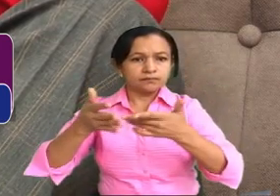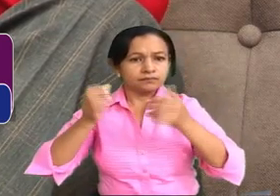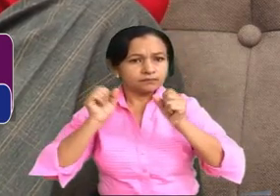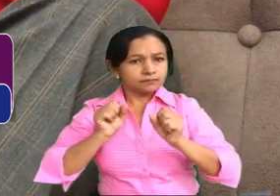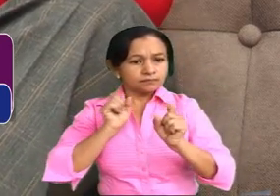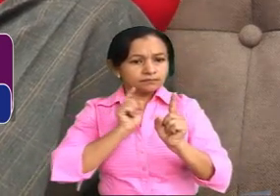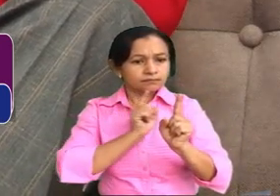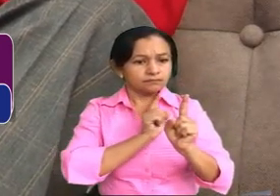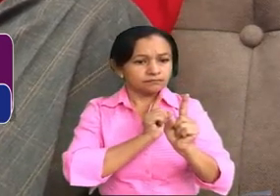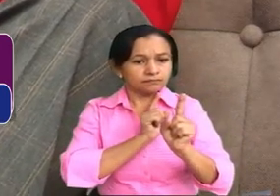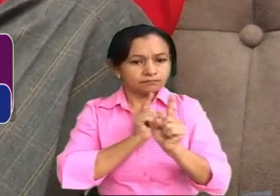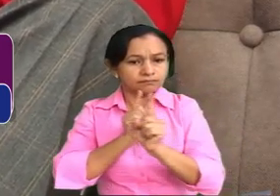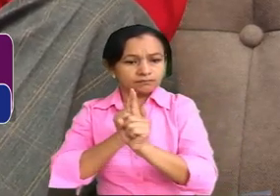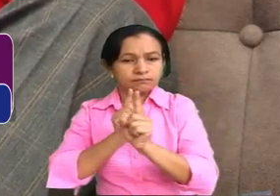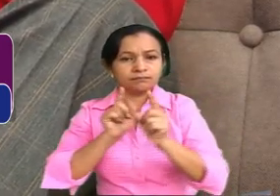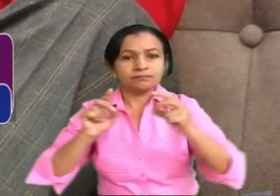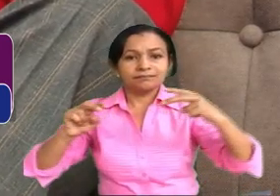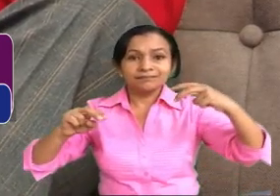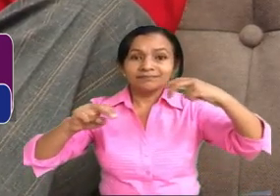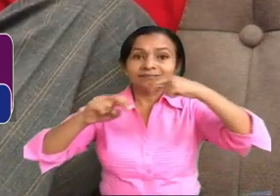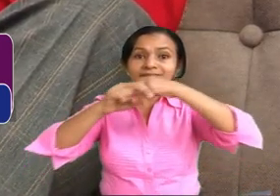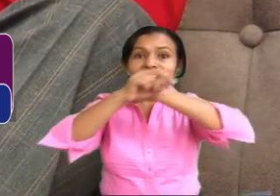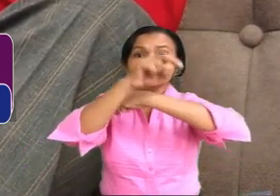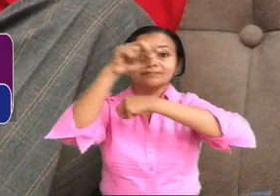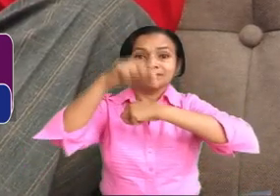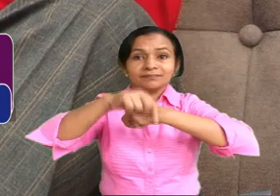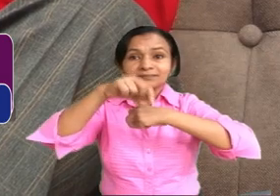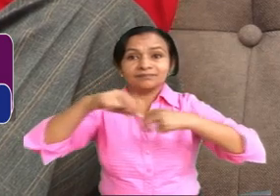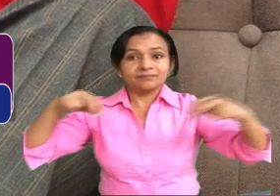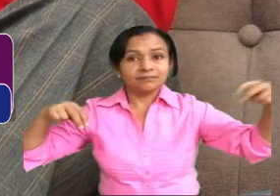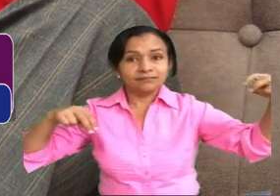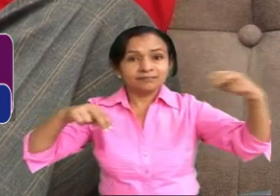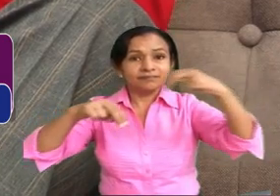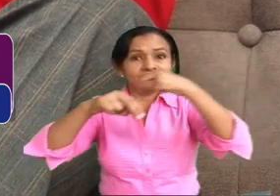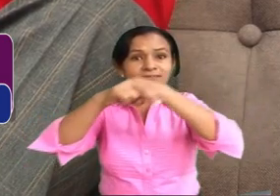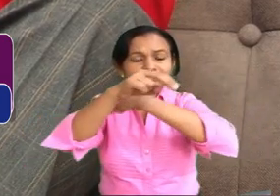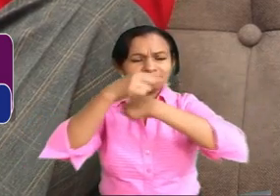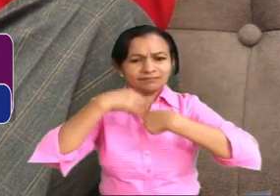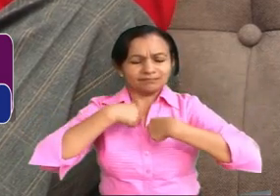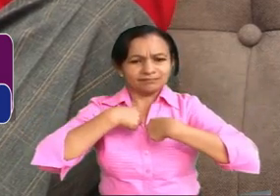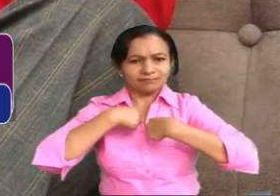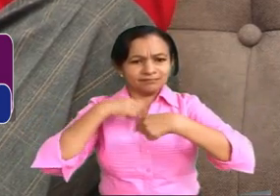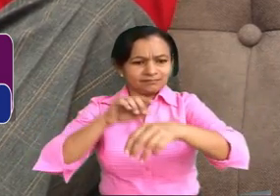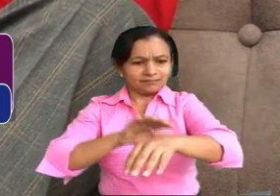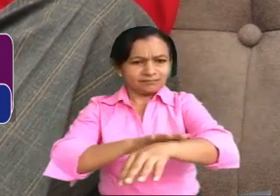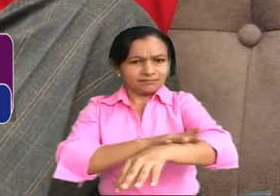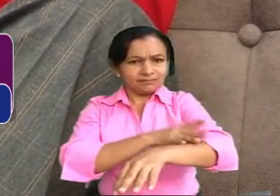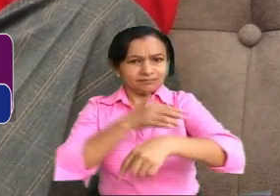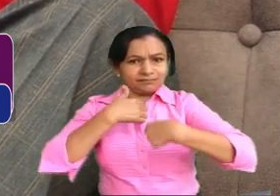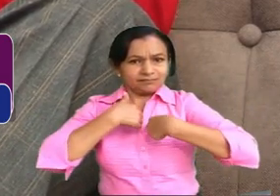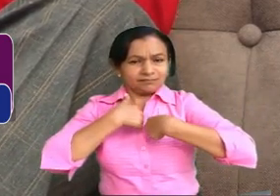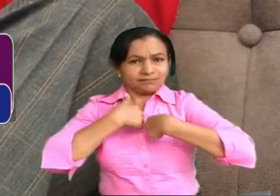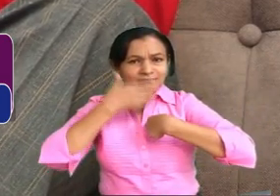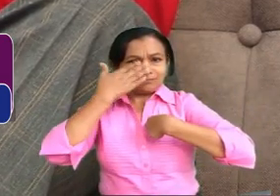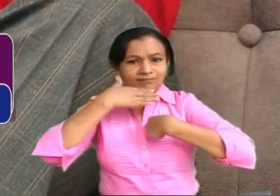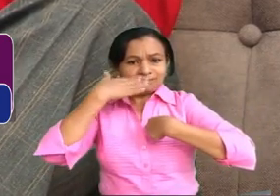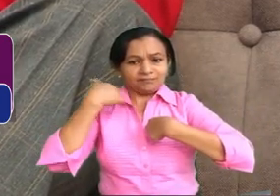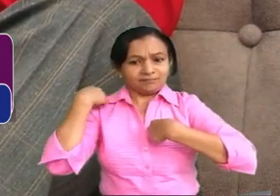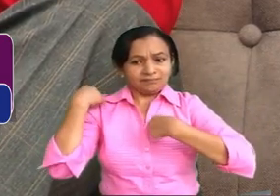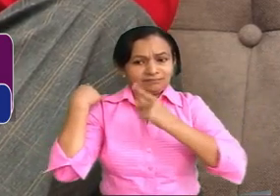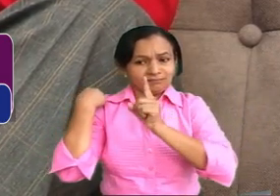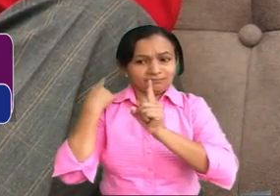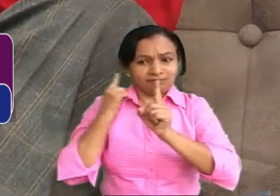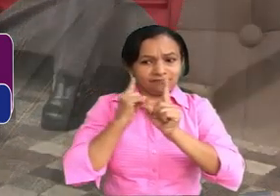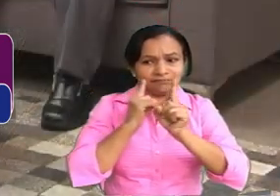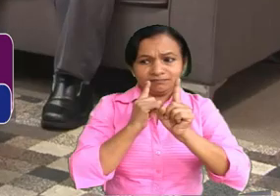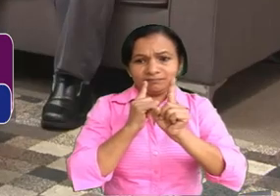Me dice, y fue Metrocentro, pues aquí. Yo voy y me dice, y yo me sentía como que había cometido un delito, que andaba alguien ahí. O le